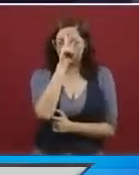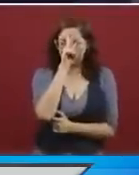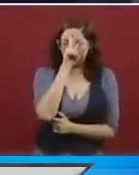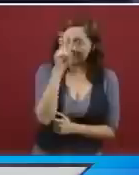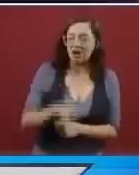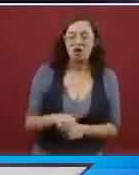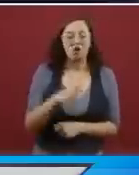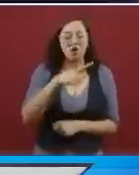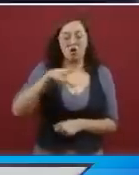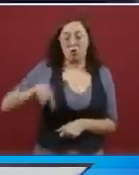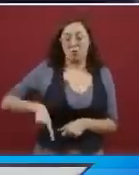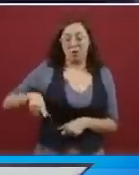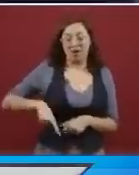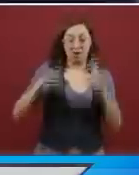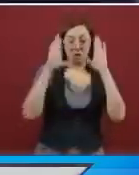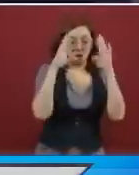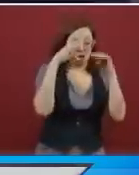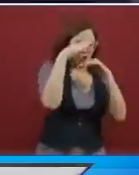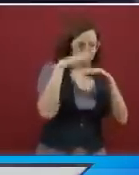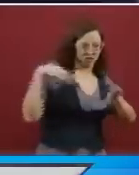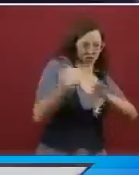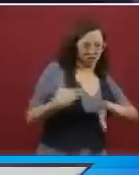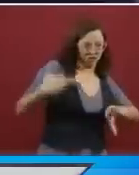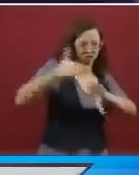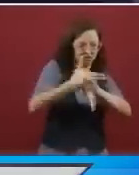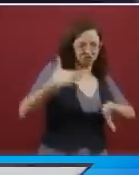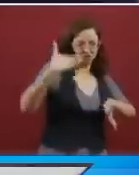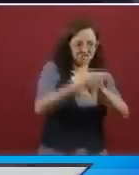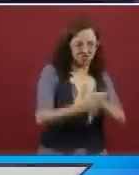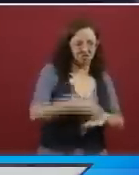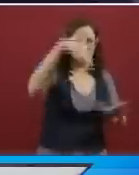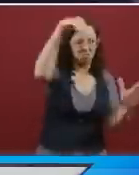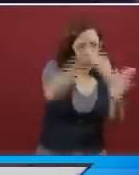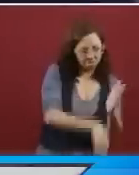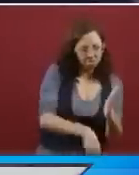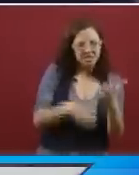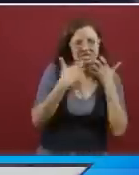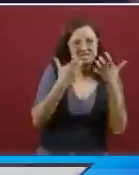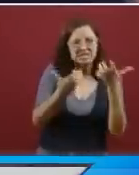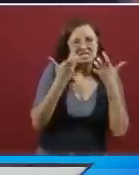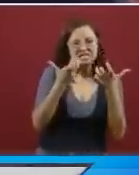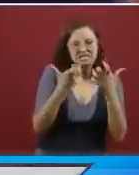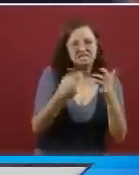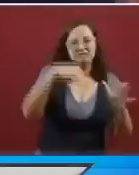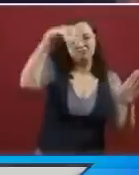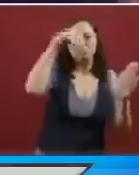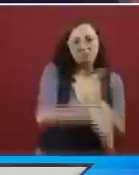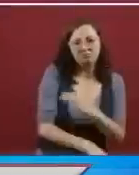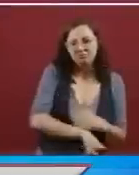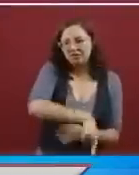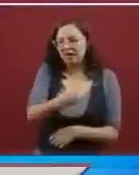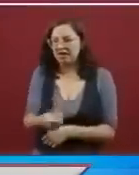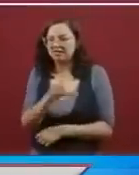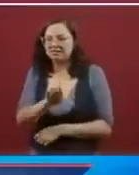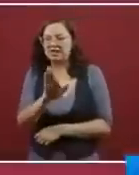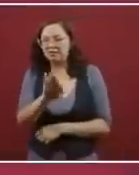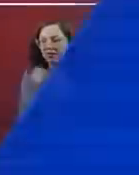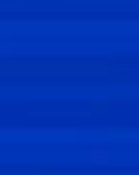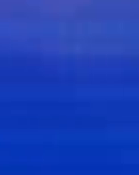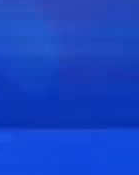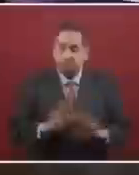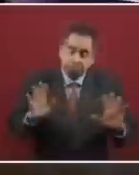para rescatar al país. En el caso específico del ISSSTE, hay un problema heredado. Se resolverá y se garantizará la seguridad